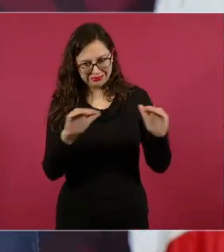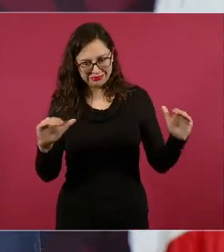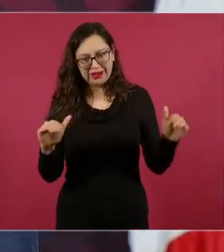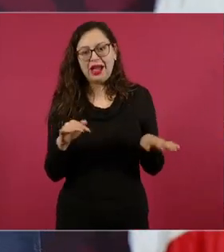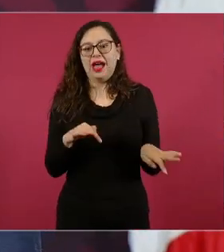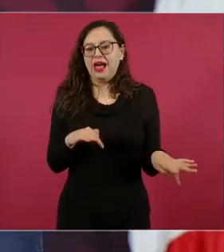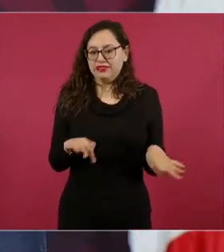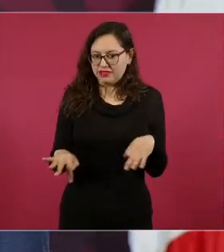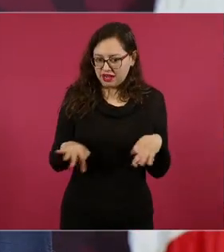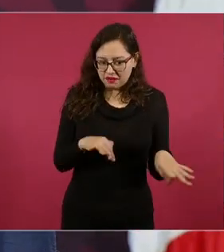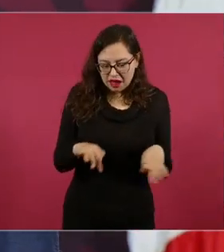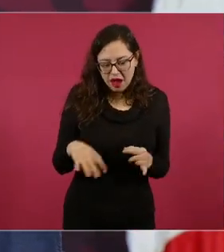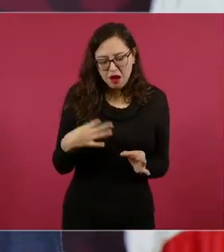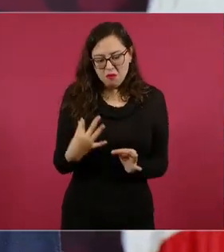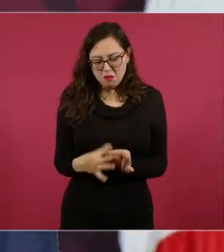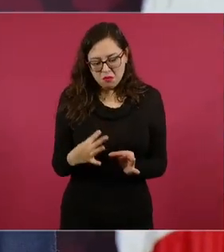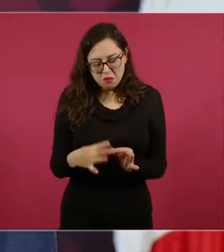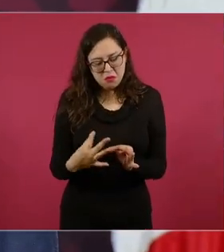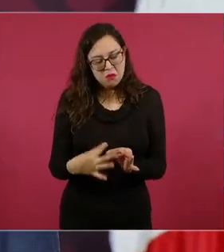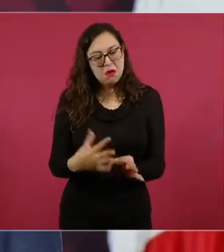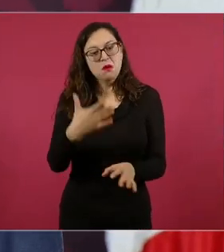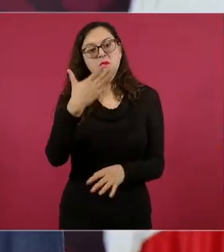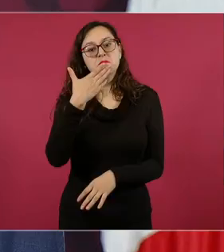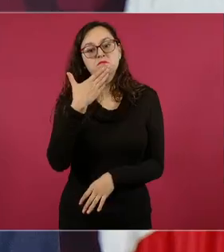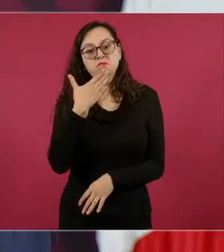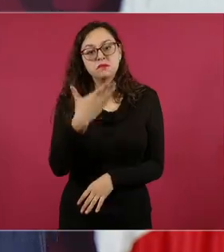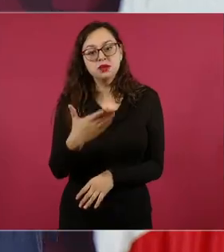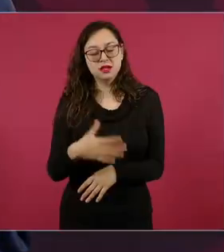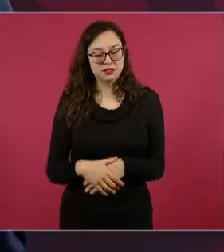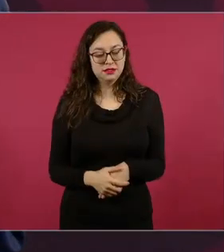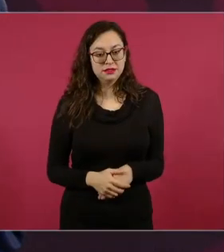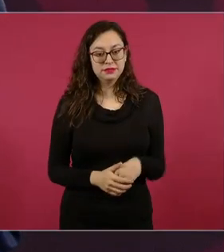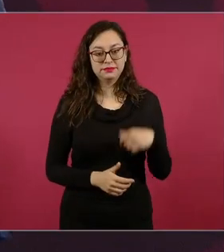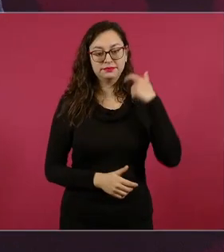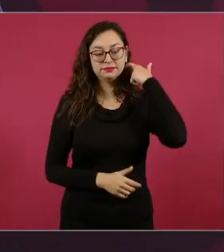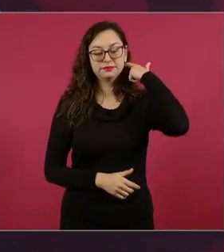trabajando constantemente, porque a veces hay la idea